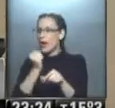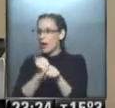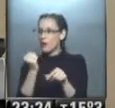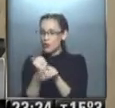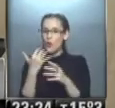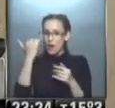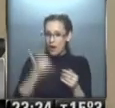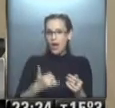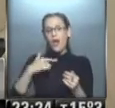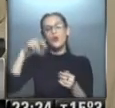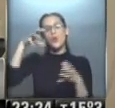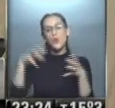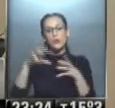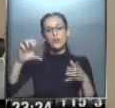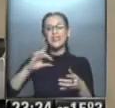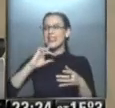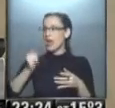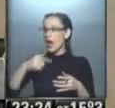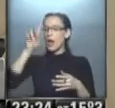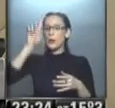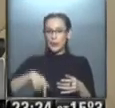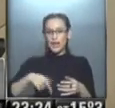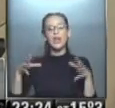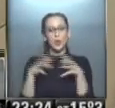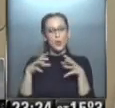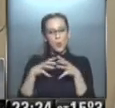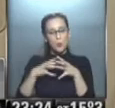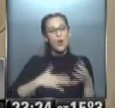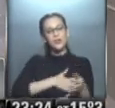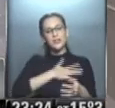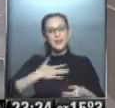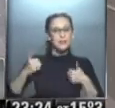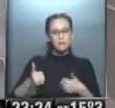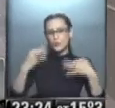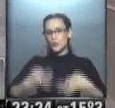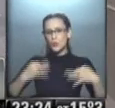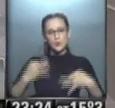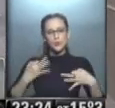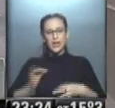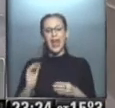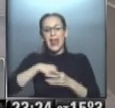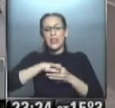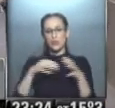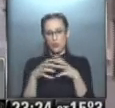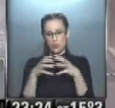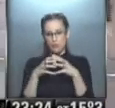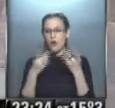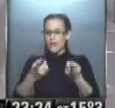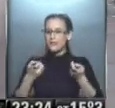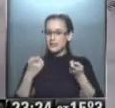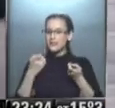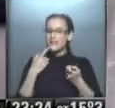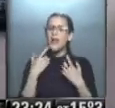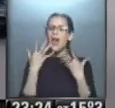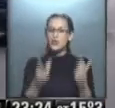y surgimos de acá, de la CTA, surgimos de esta agrupación Germán Abdala y nos sentimos orgullosos de ser portadores de voces que necesitan tener algún tipo